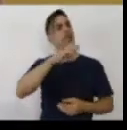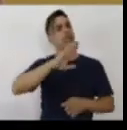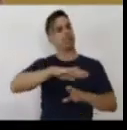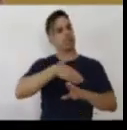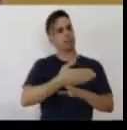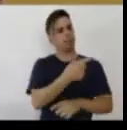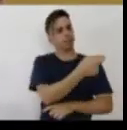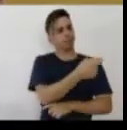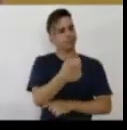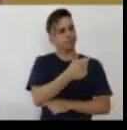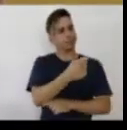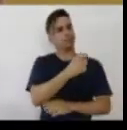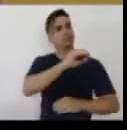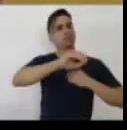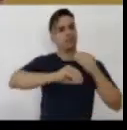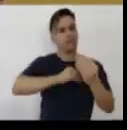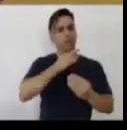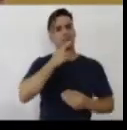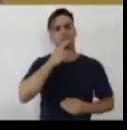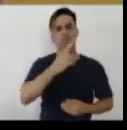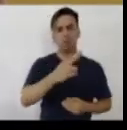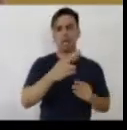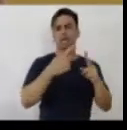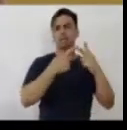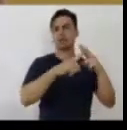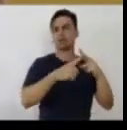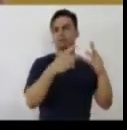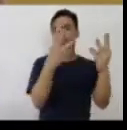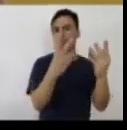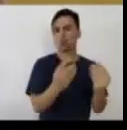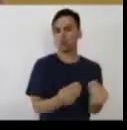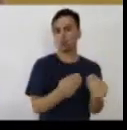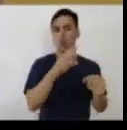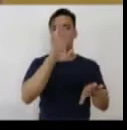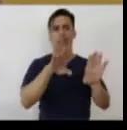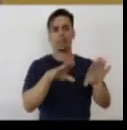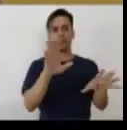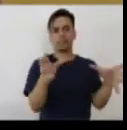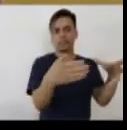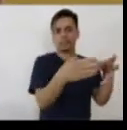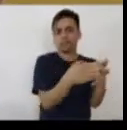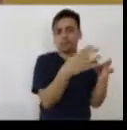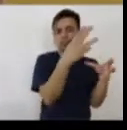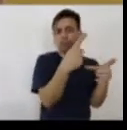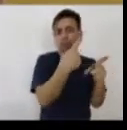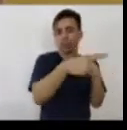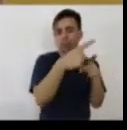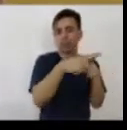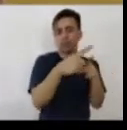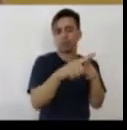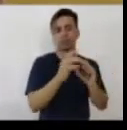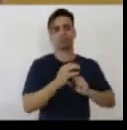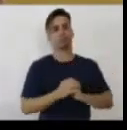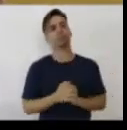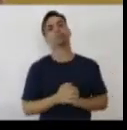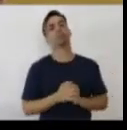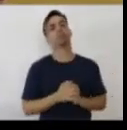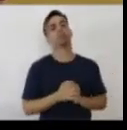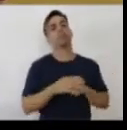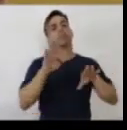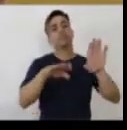solución, según el dominio numérico, según las exigencias que ustedes le